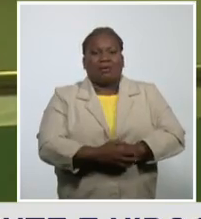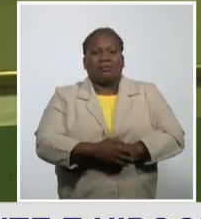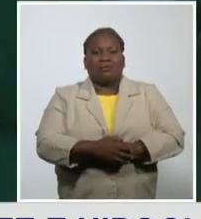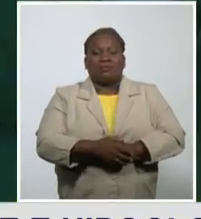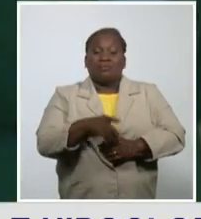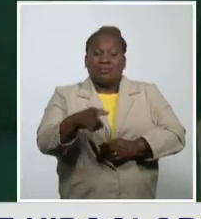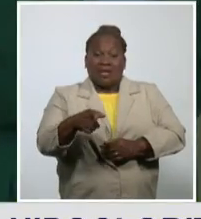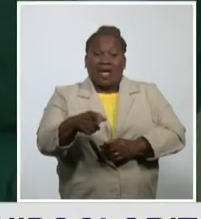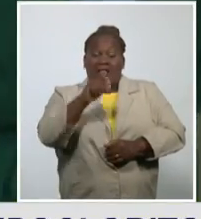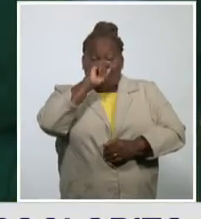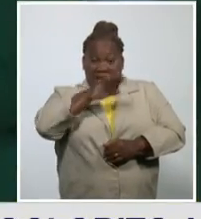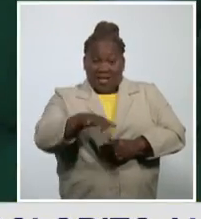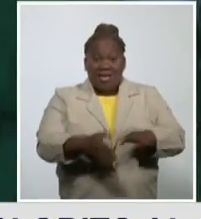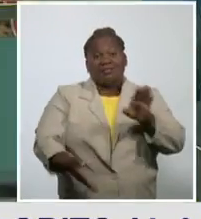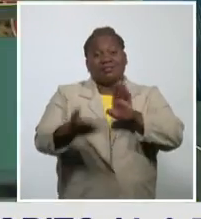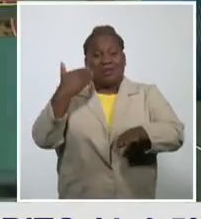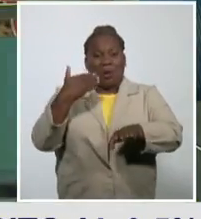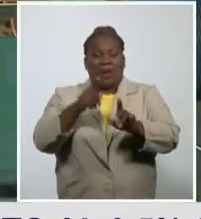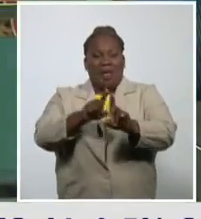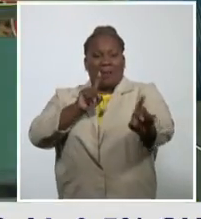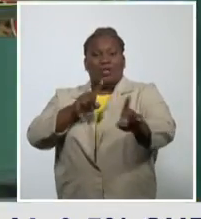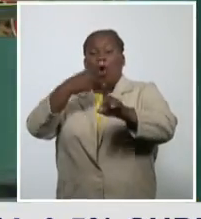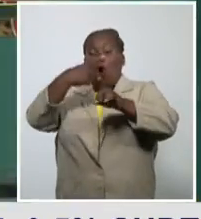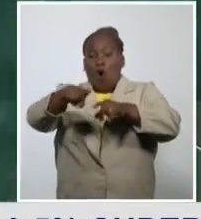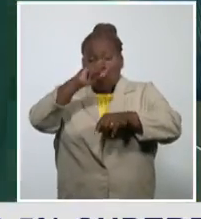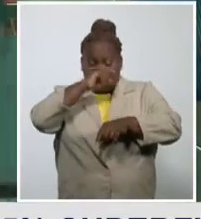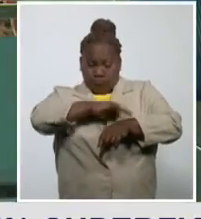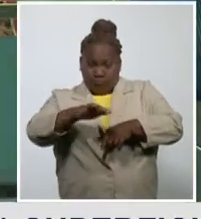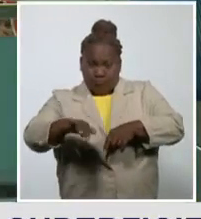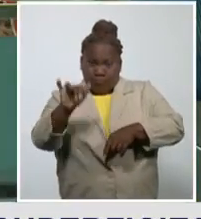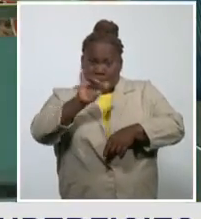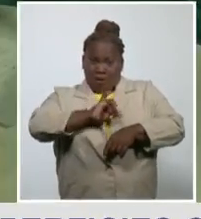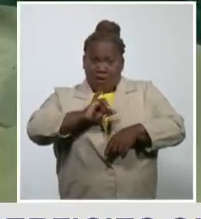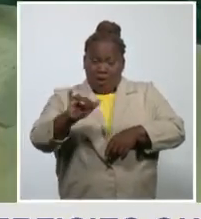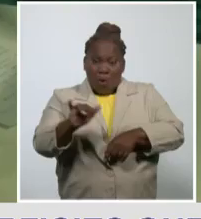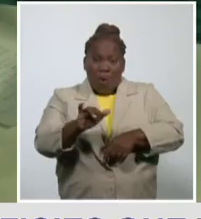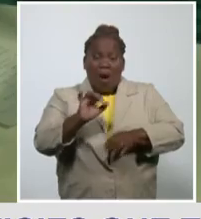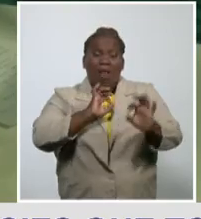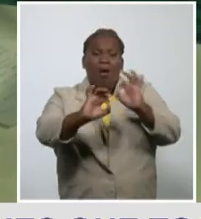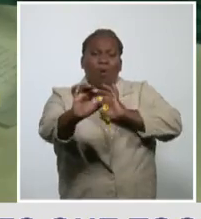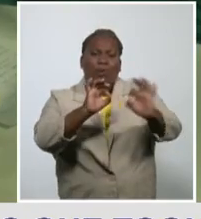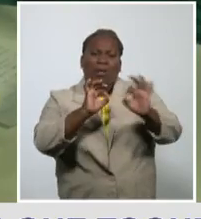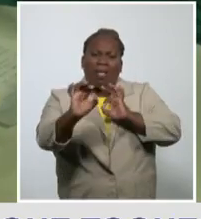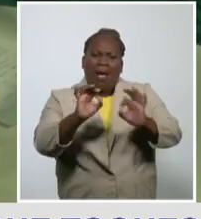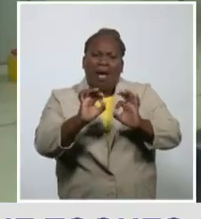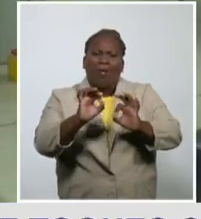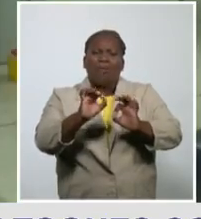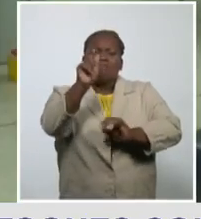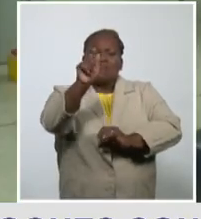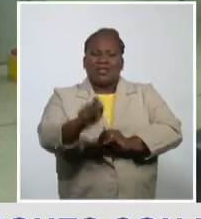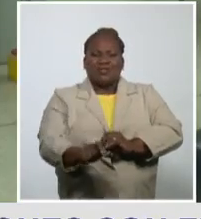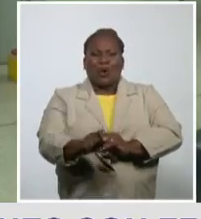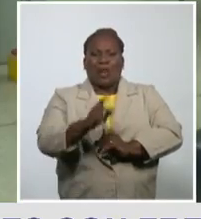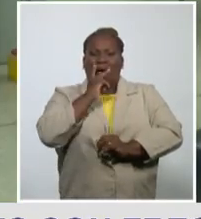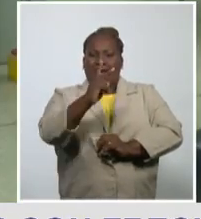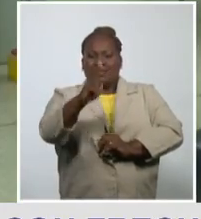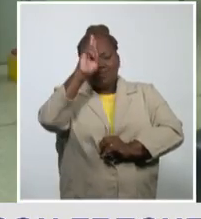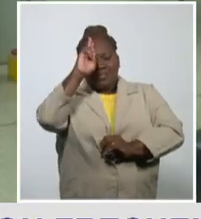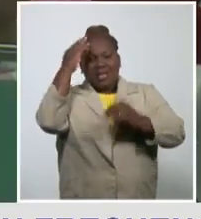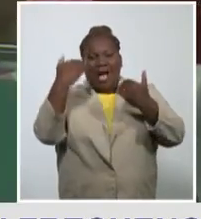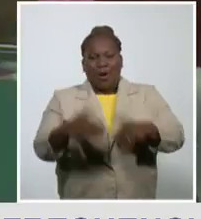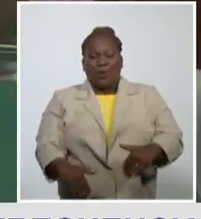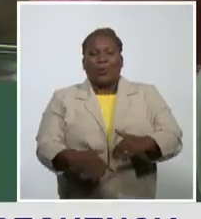se recupera en aislamiento, otros menores reciben con igual denuedo la más esmerada atención desde esta sala de cuidados intensivos,